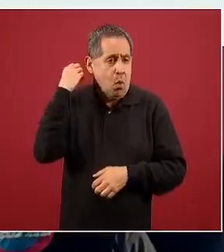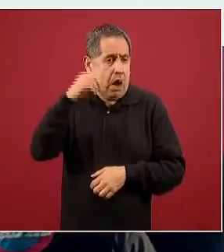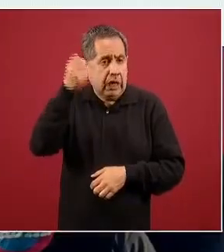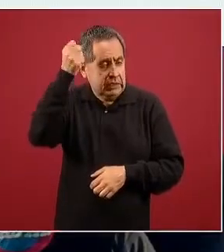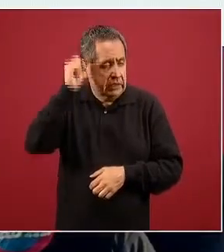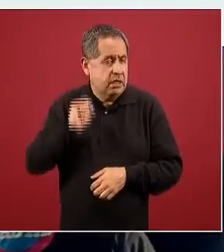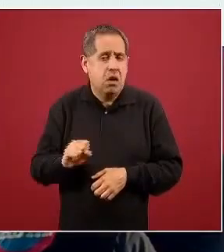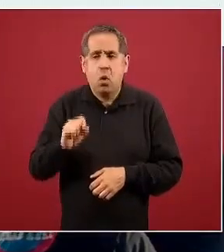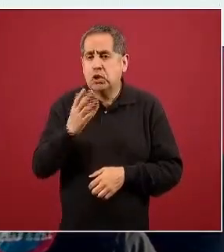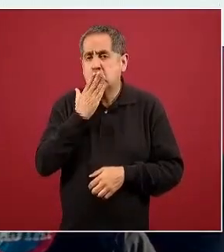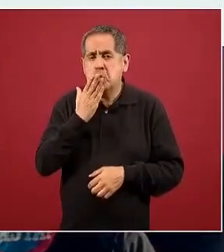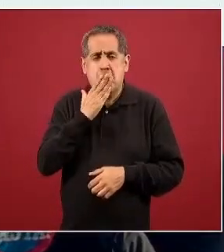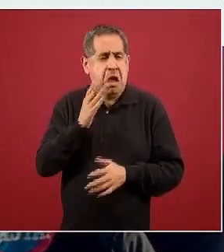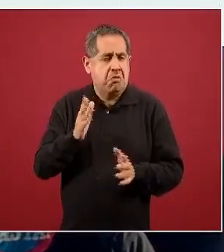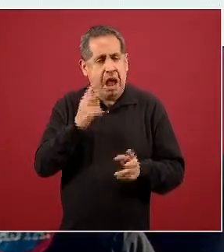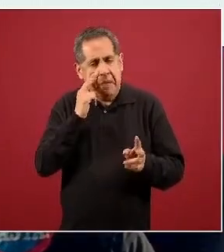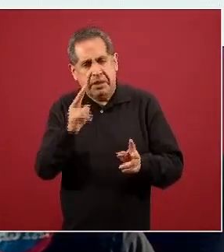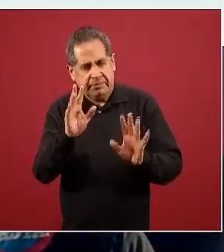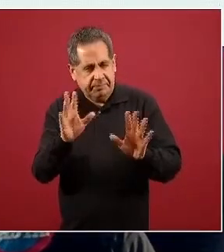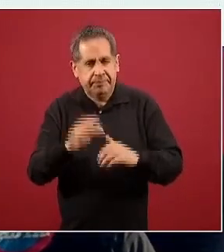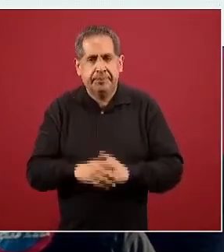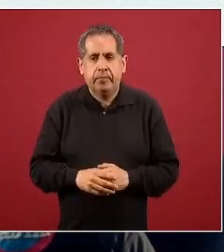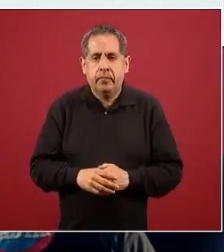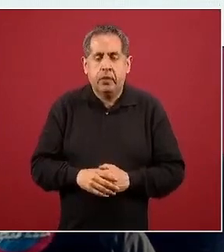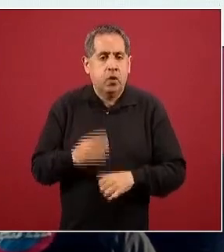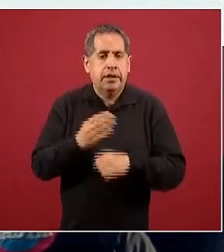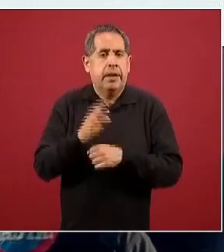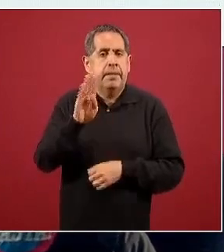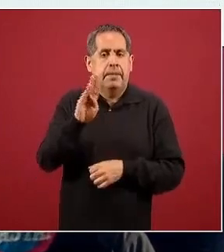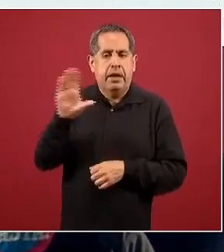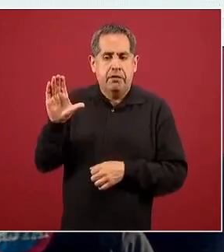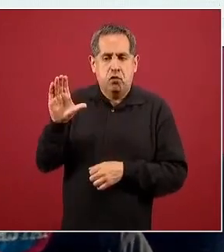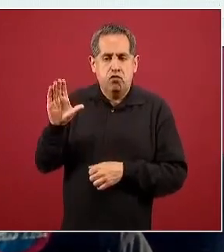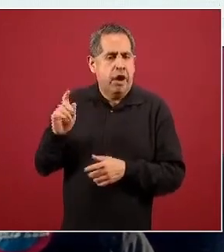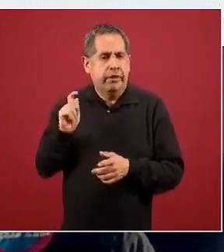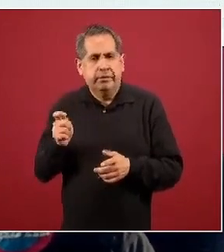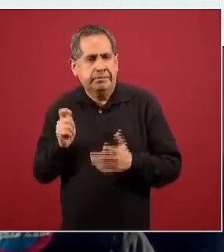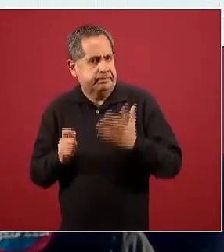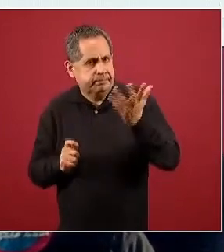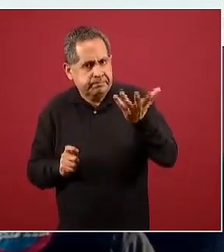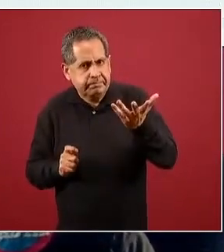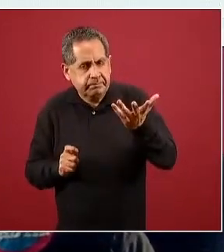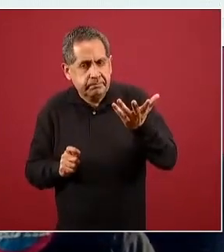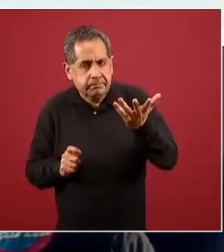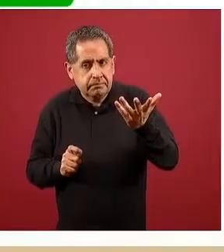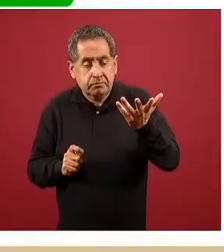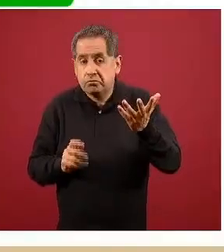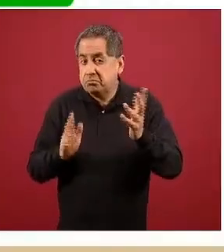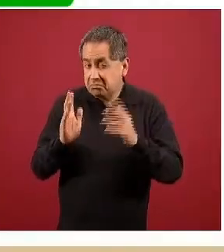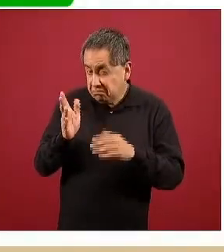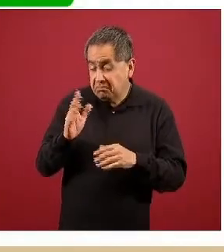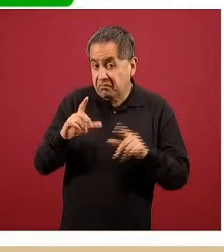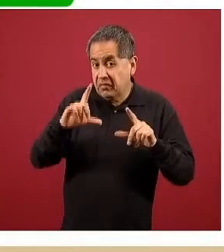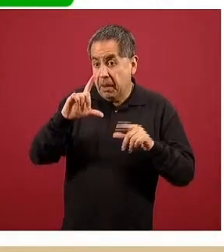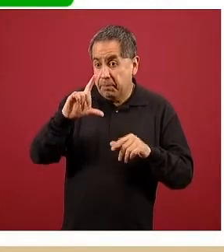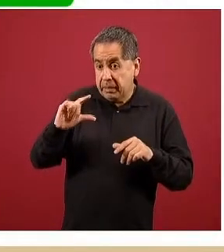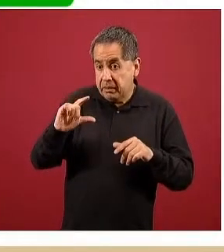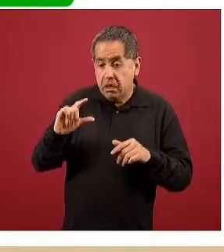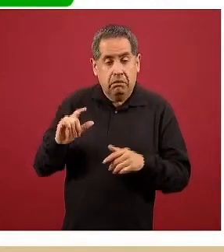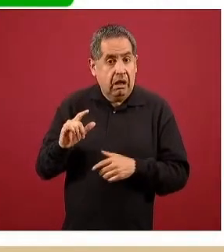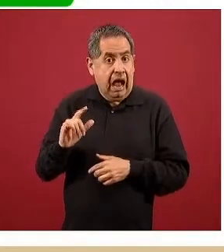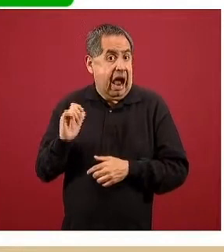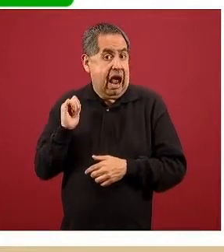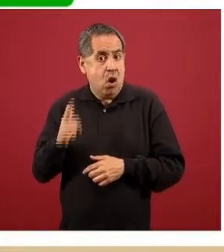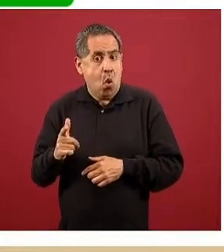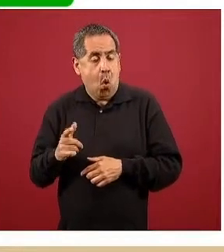Oaxaca, Sinaloa y Sonora. Vamos a empezar con Baja California, que tiene ya una disminución de la